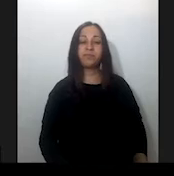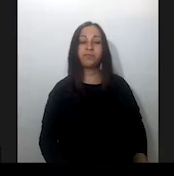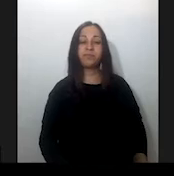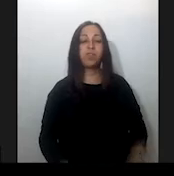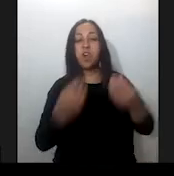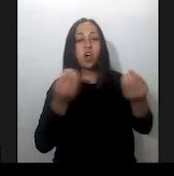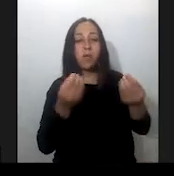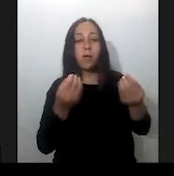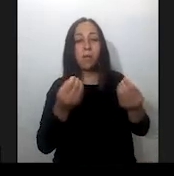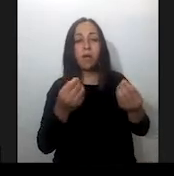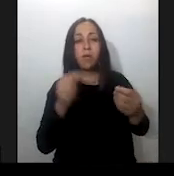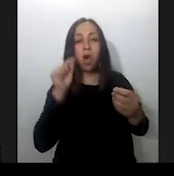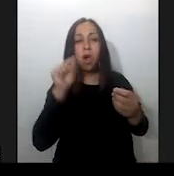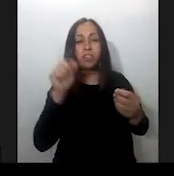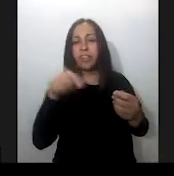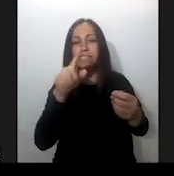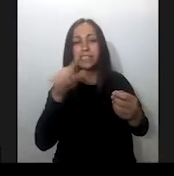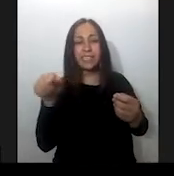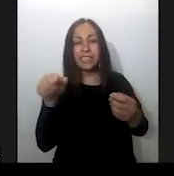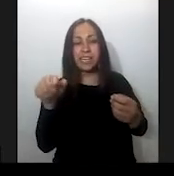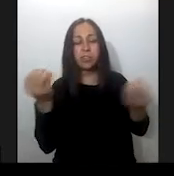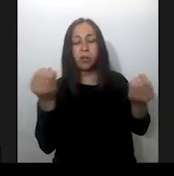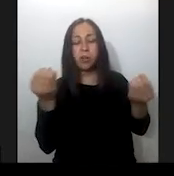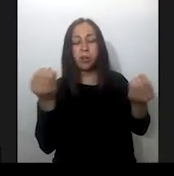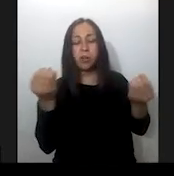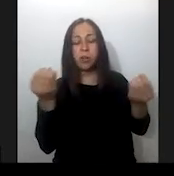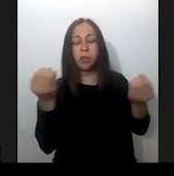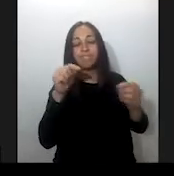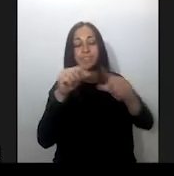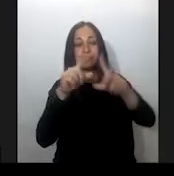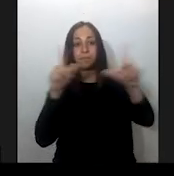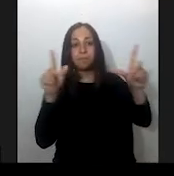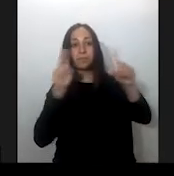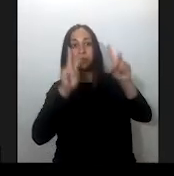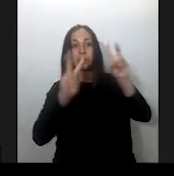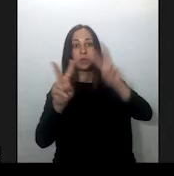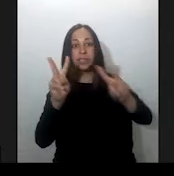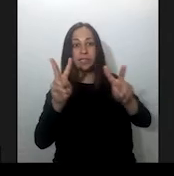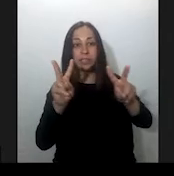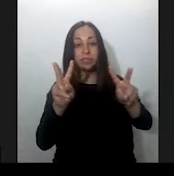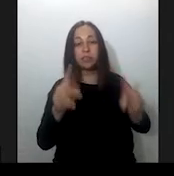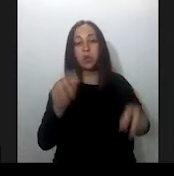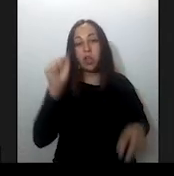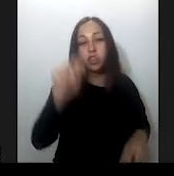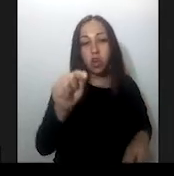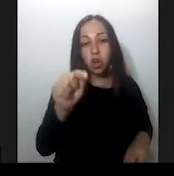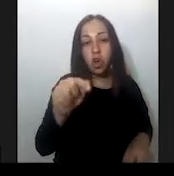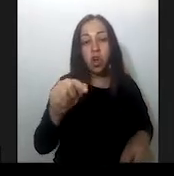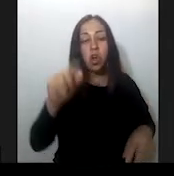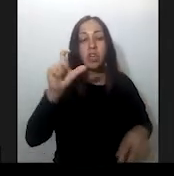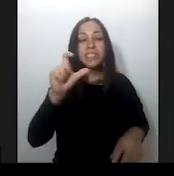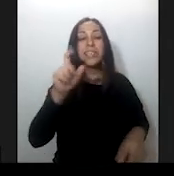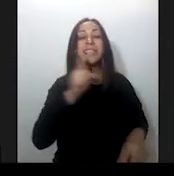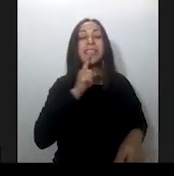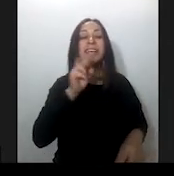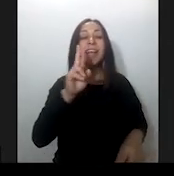¿Cómo podemos deshacer opciones? Porque acá lo que me creó es como una especie de visualización. Si ustedes tocan Control Z,